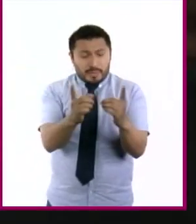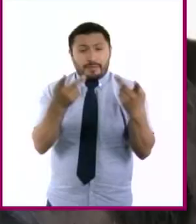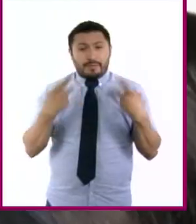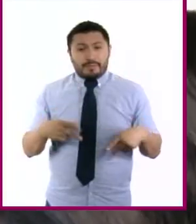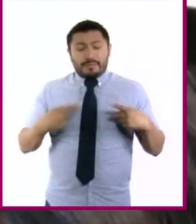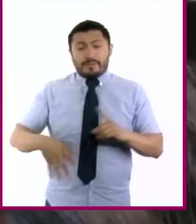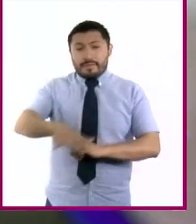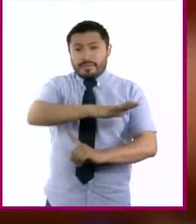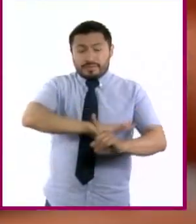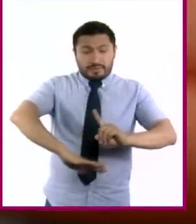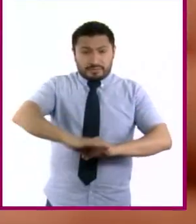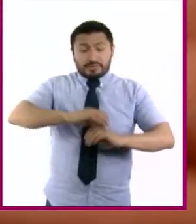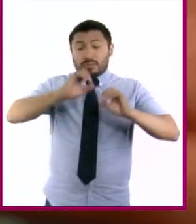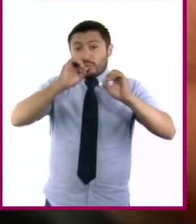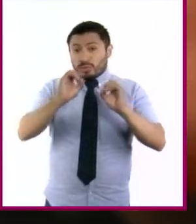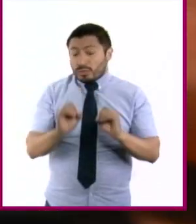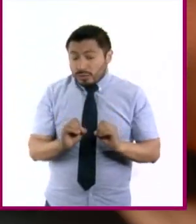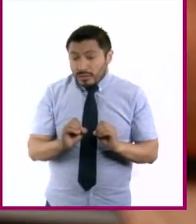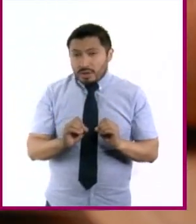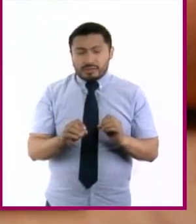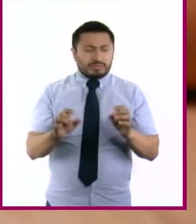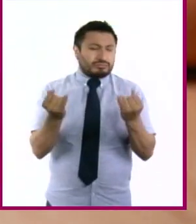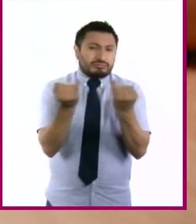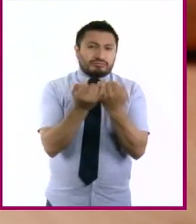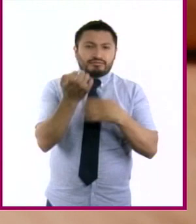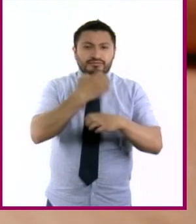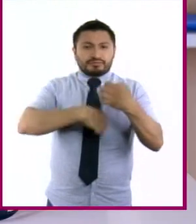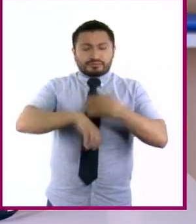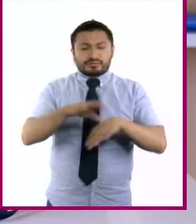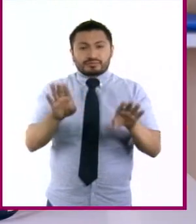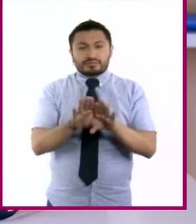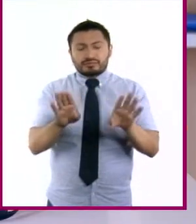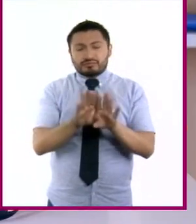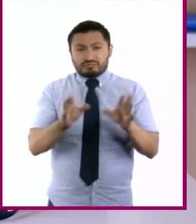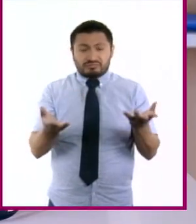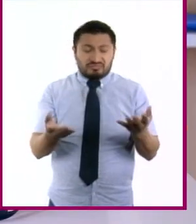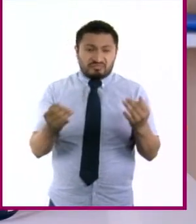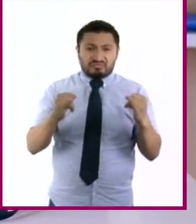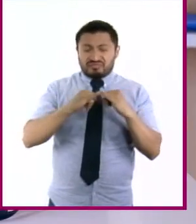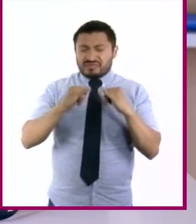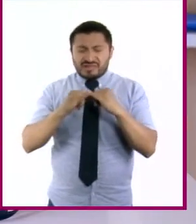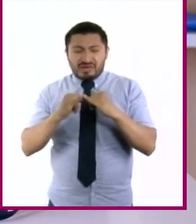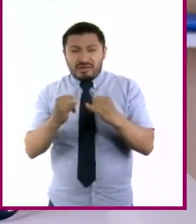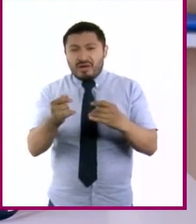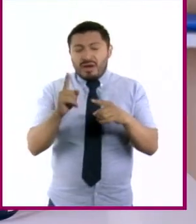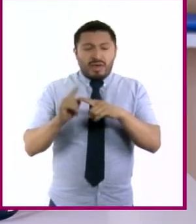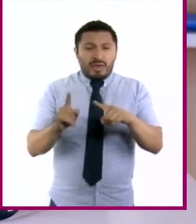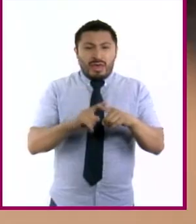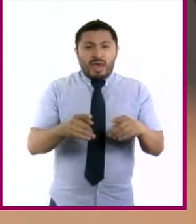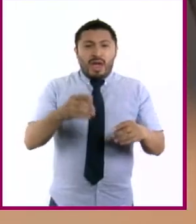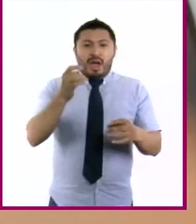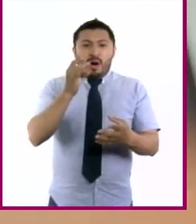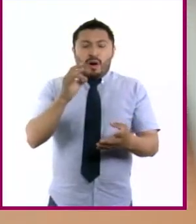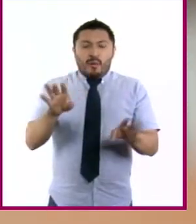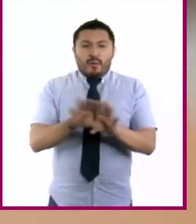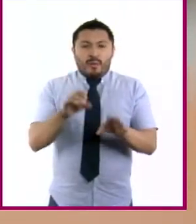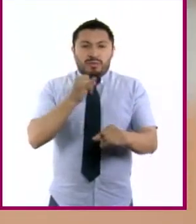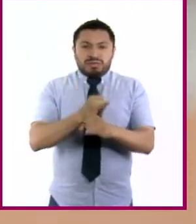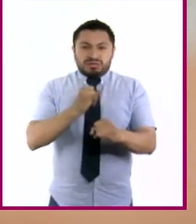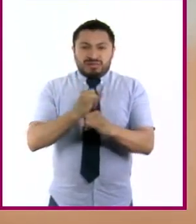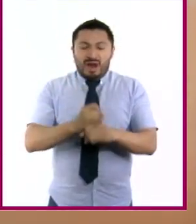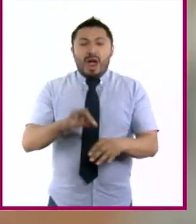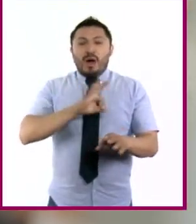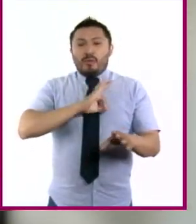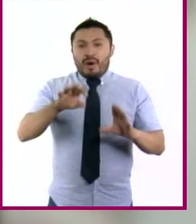a estudiar o, como muchas empresas, organismos e instituciones lo hacen últimamente de forma digital, te puede llegar una encuesta